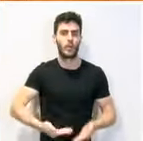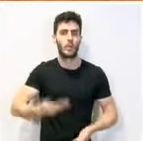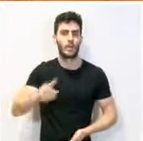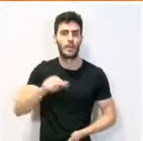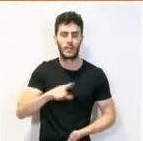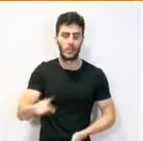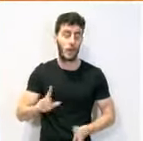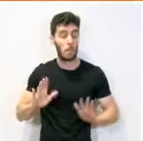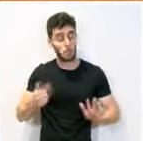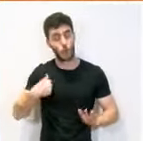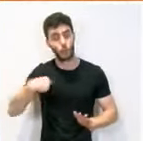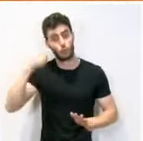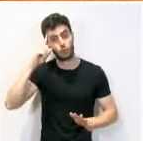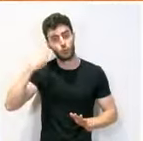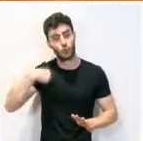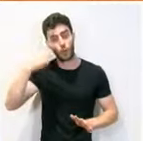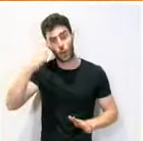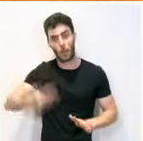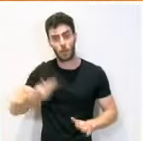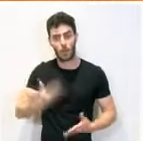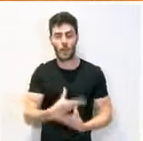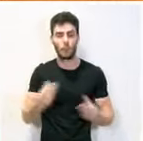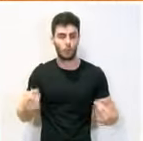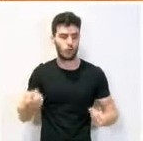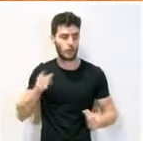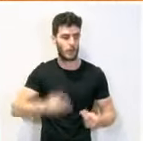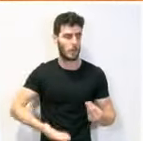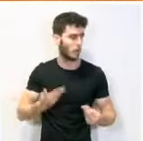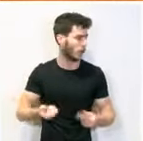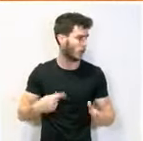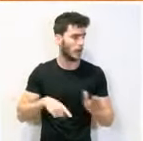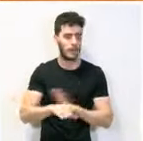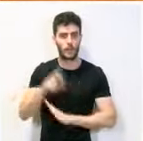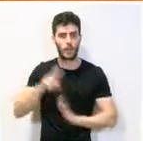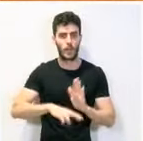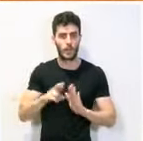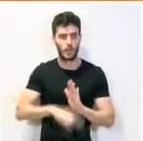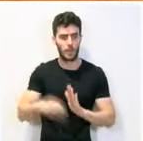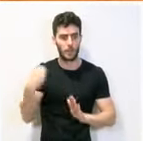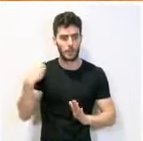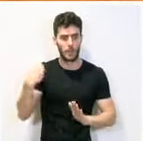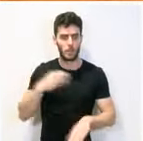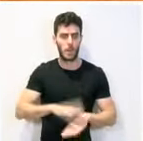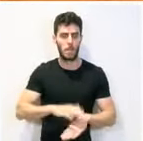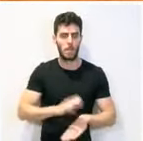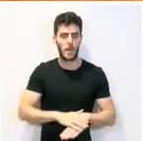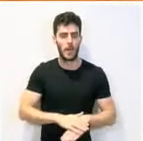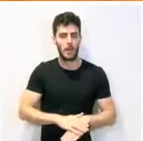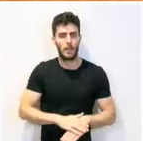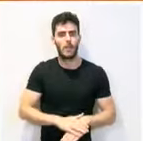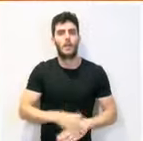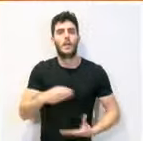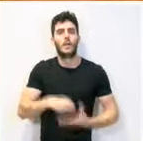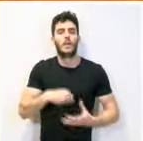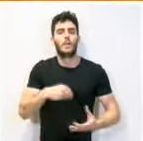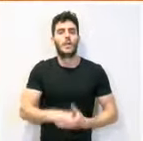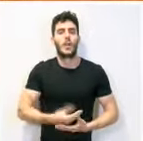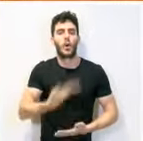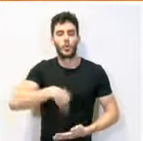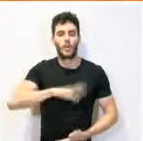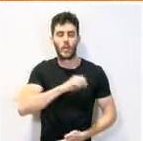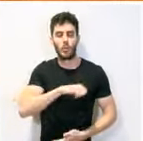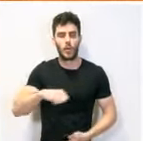mí me parece muy importante y es importante desarrollar ese reglamento para implantarlo en nuestra